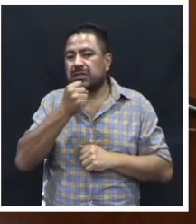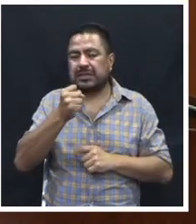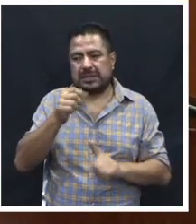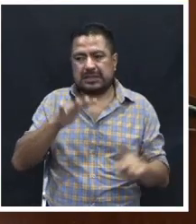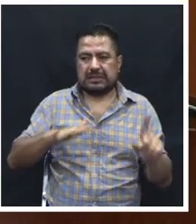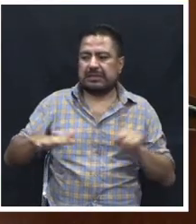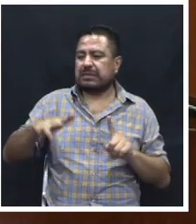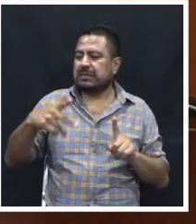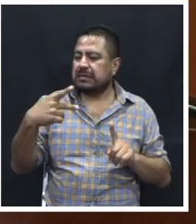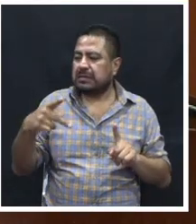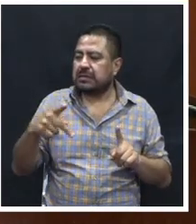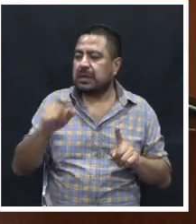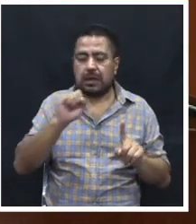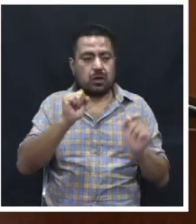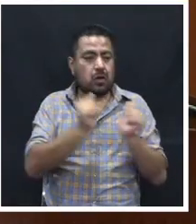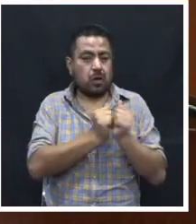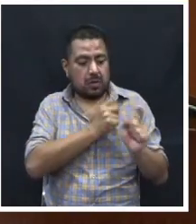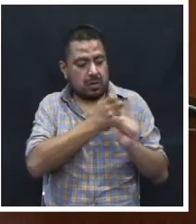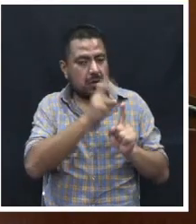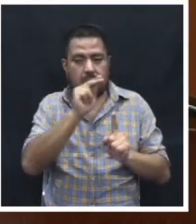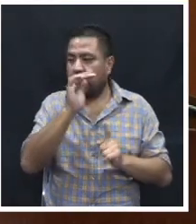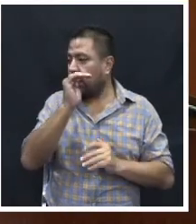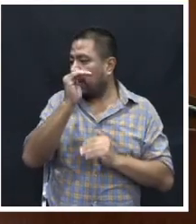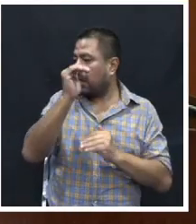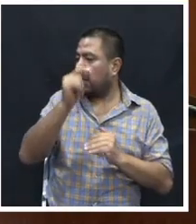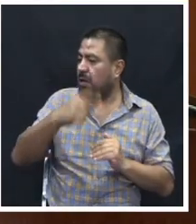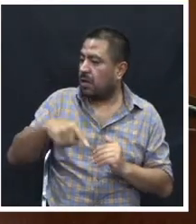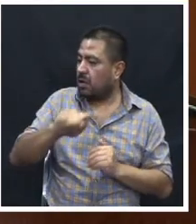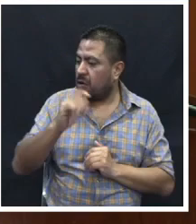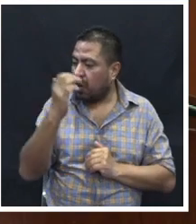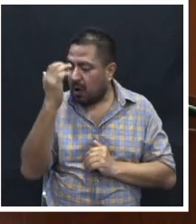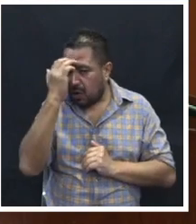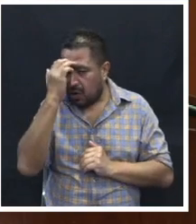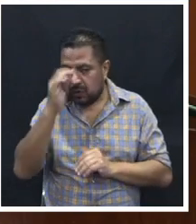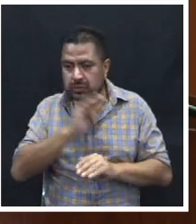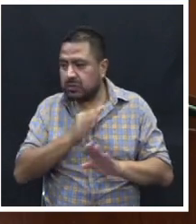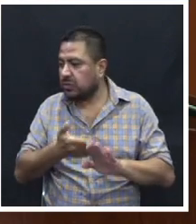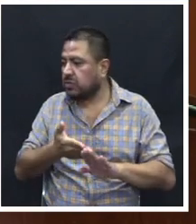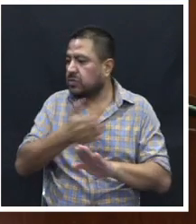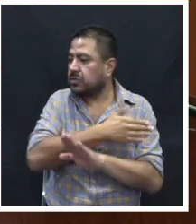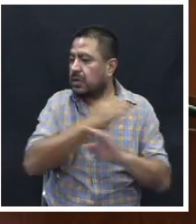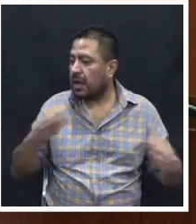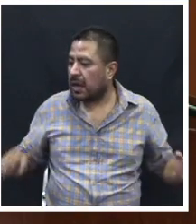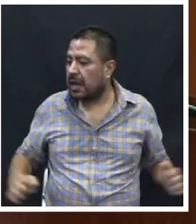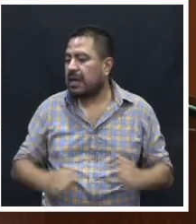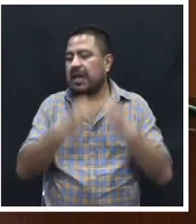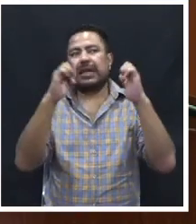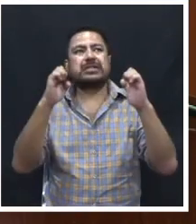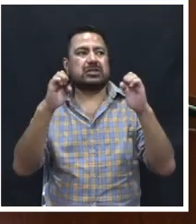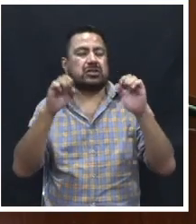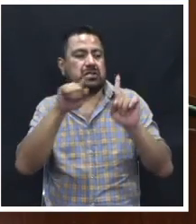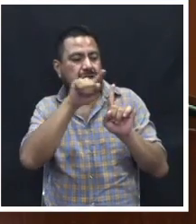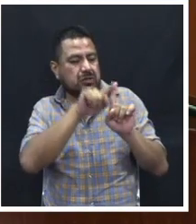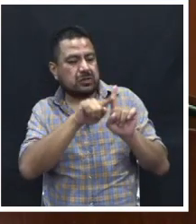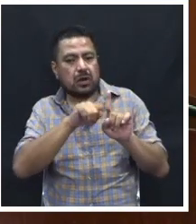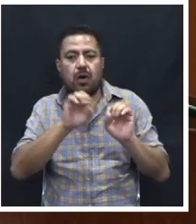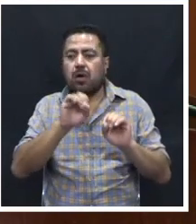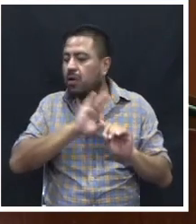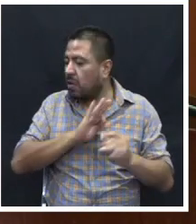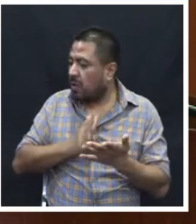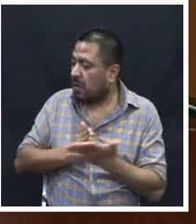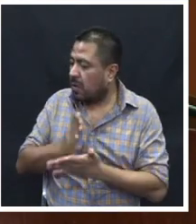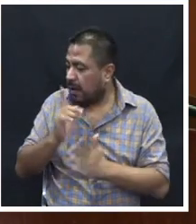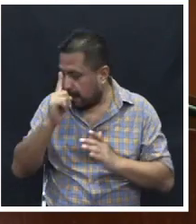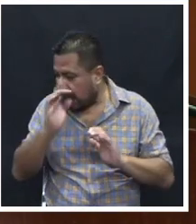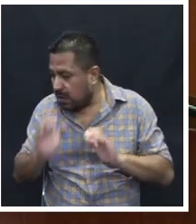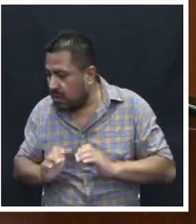convencionales y que ello no impida que conozcan a tiempo los riesgos de un fenómeno meteorológico o a dónde acudir para